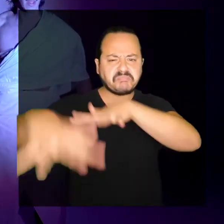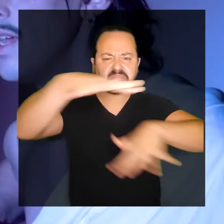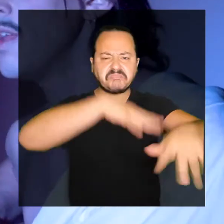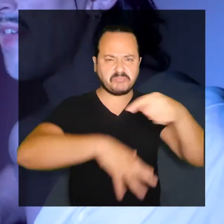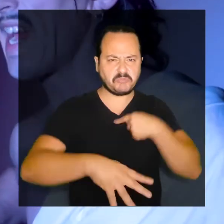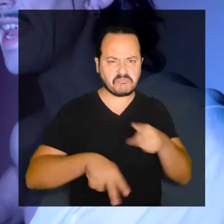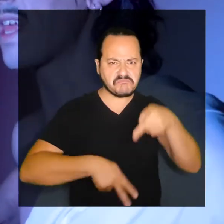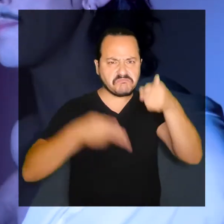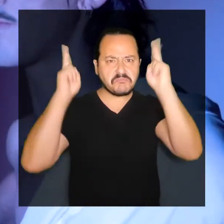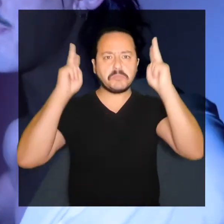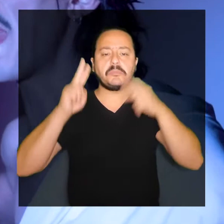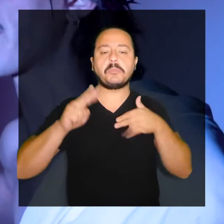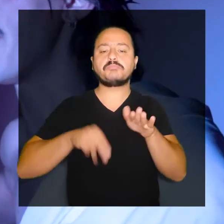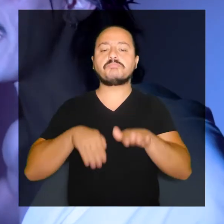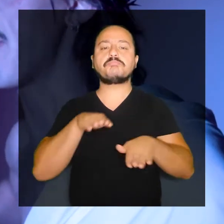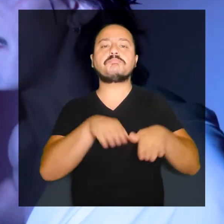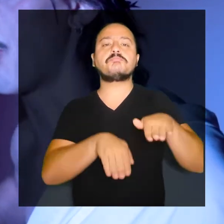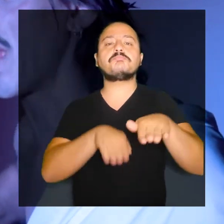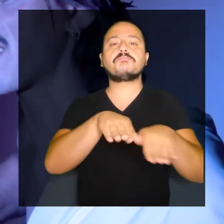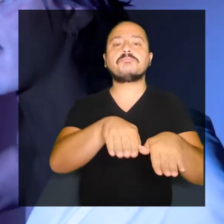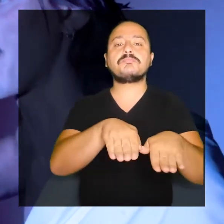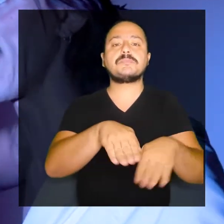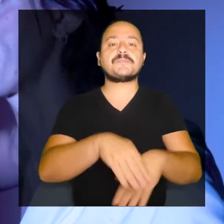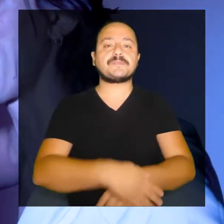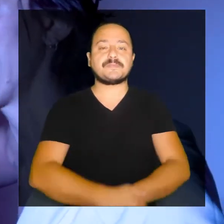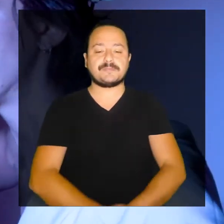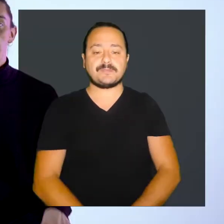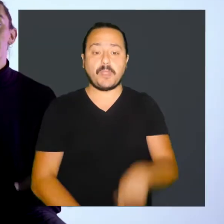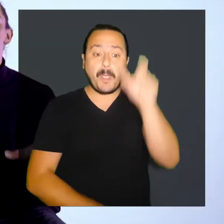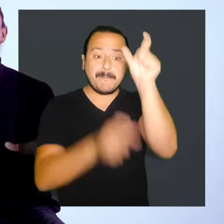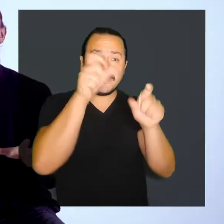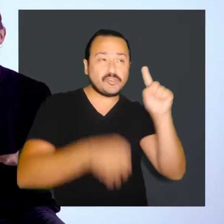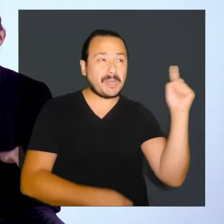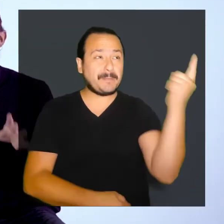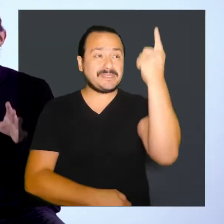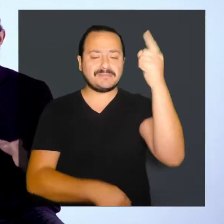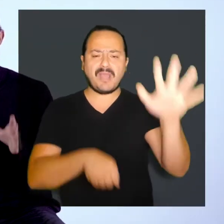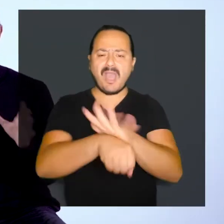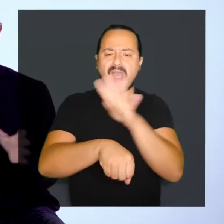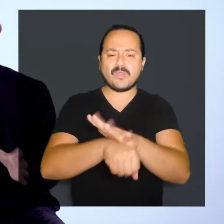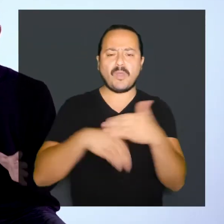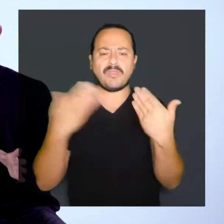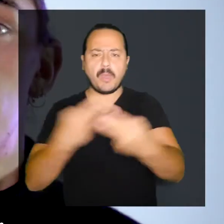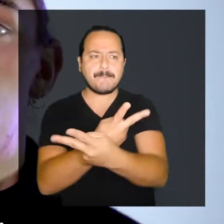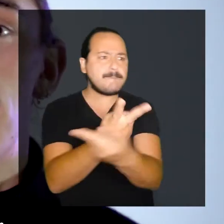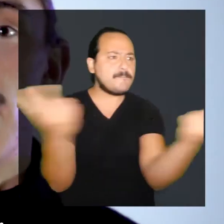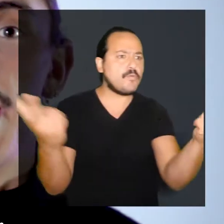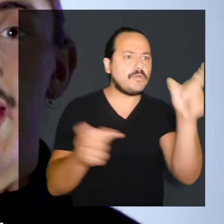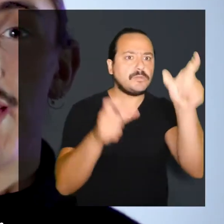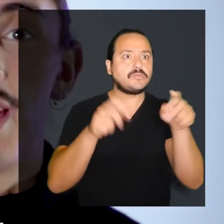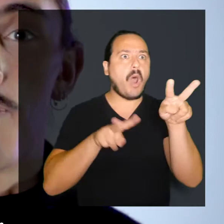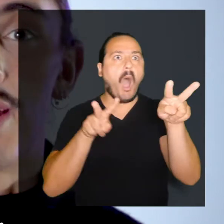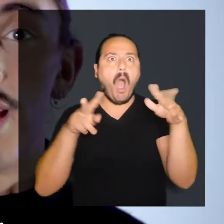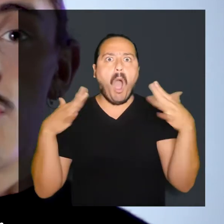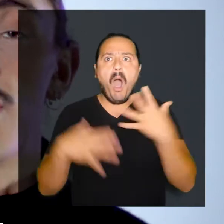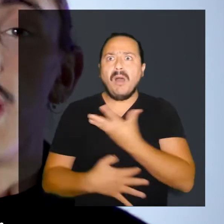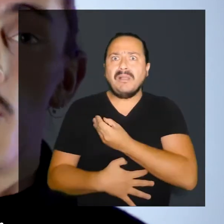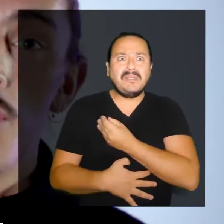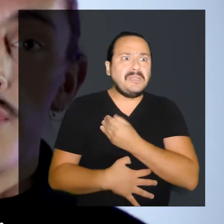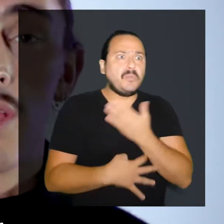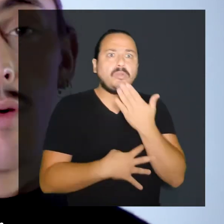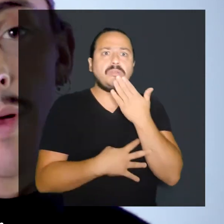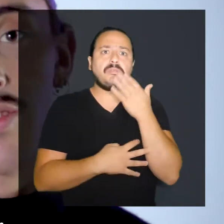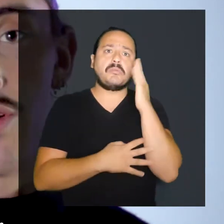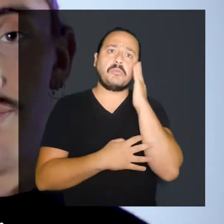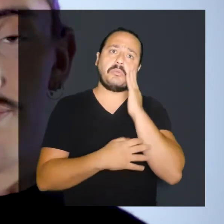miente, dejaré que mis pies me lleven por ese torrente. Las acciones del personaje principal buscan generar en el espectador